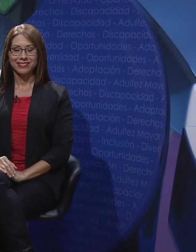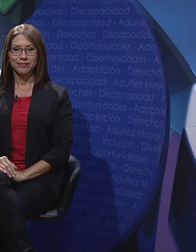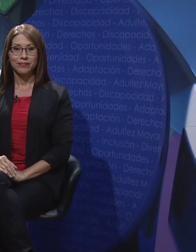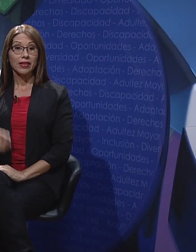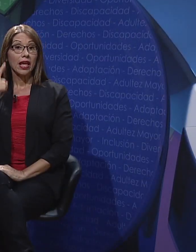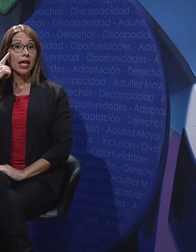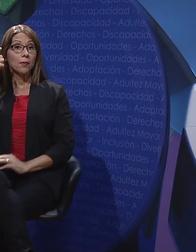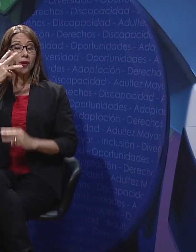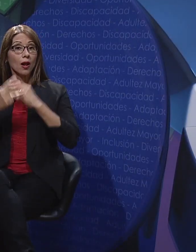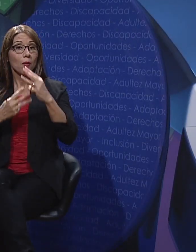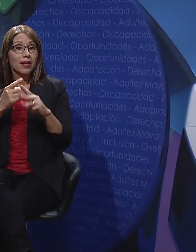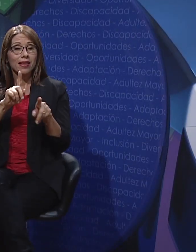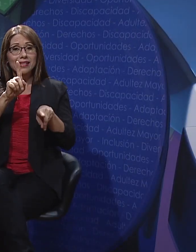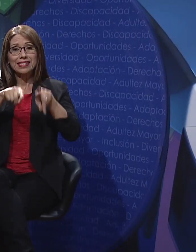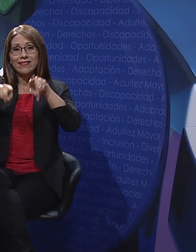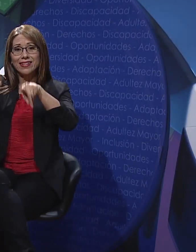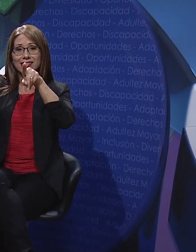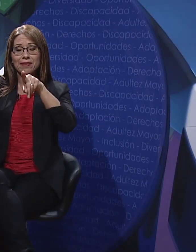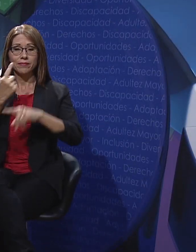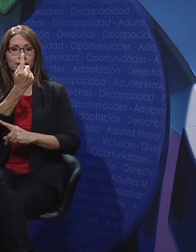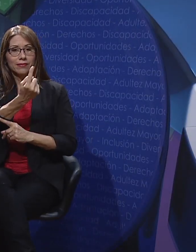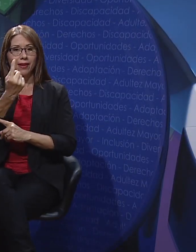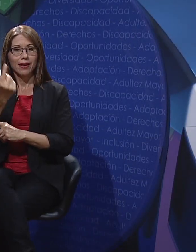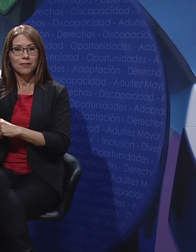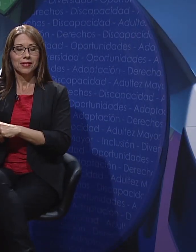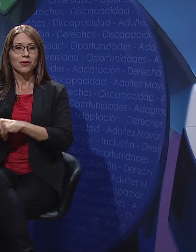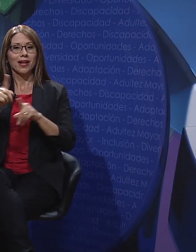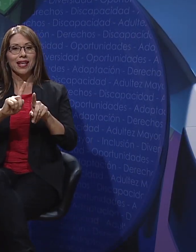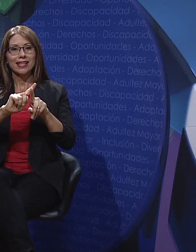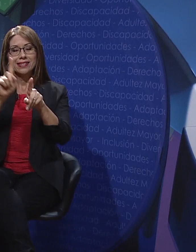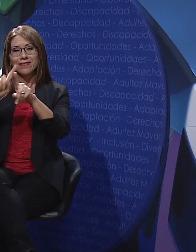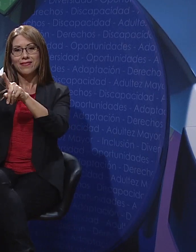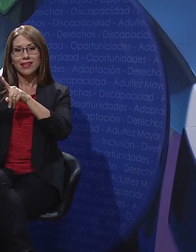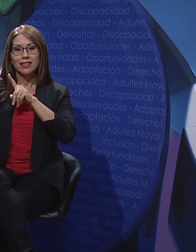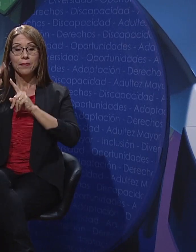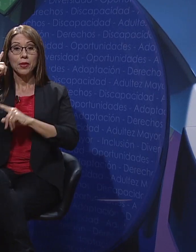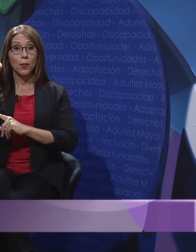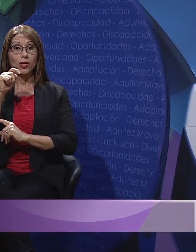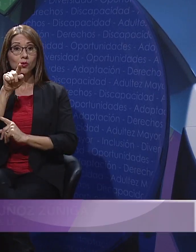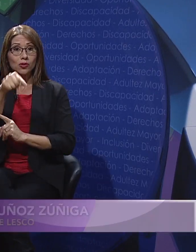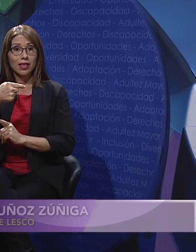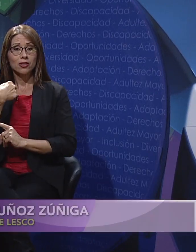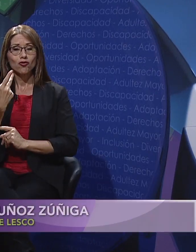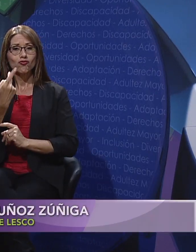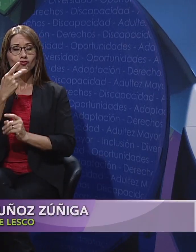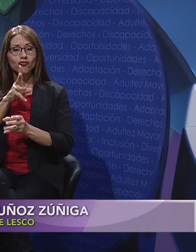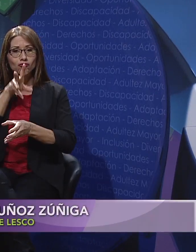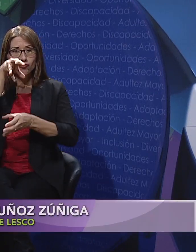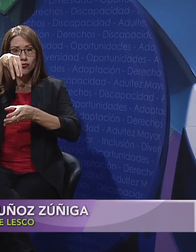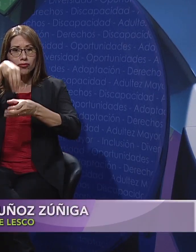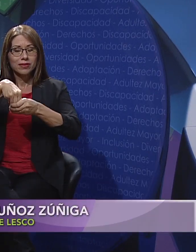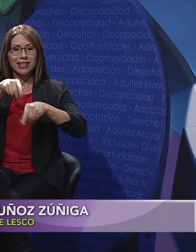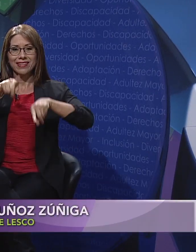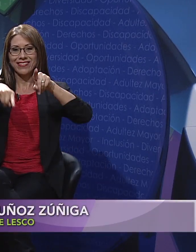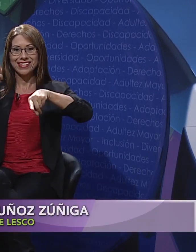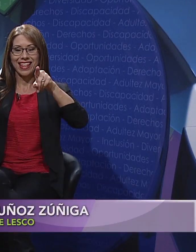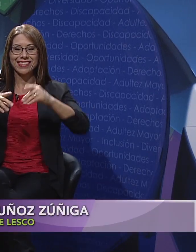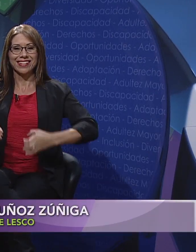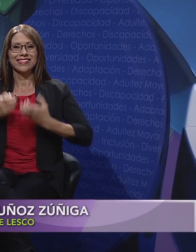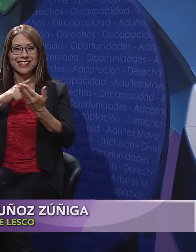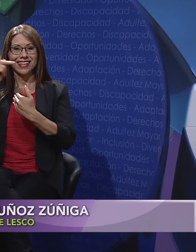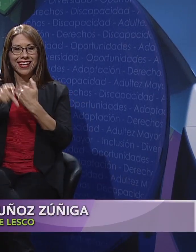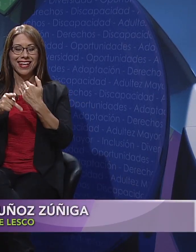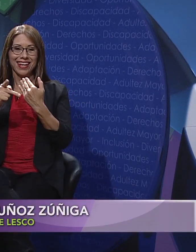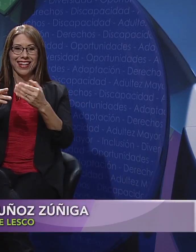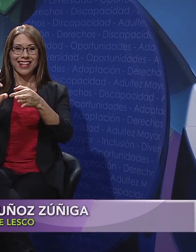Y porque la humanidad es diversa, porque cada persona es diferente y porque usted y yo somos parte de esa diversidad, existe